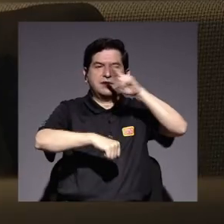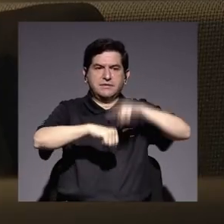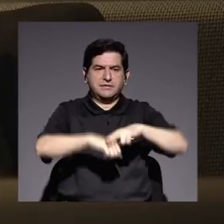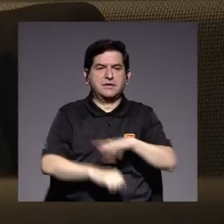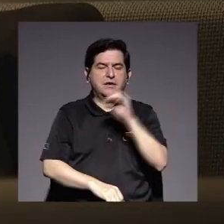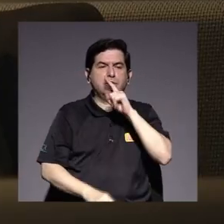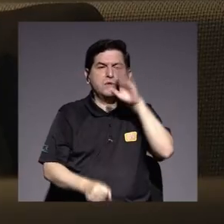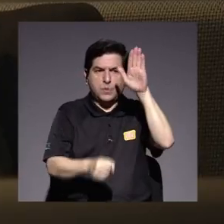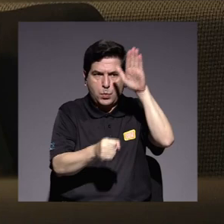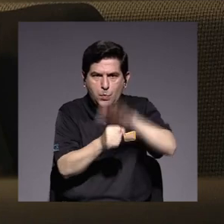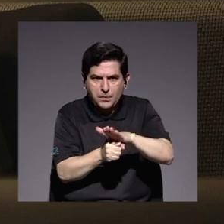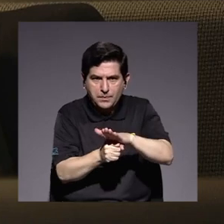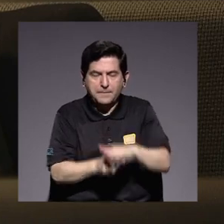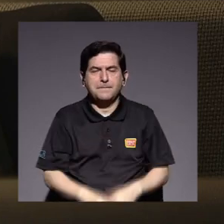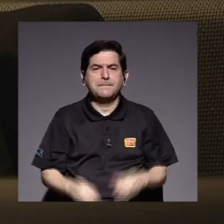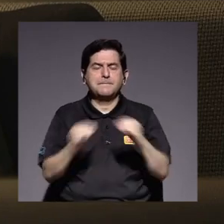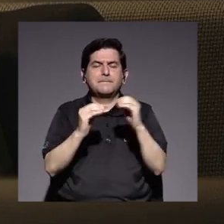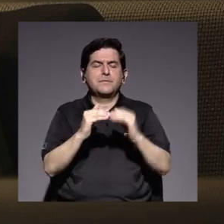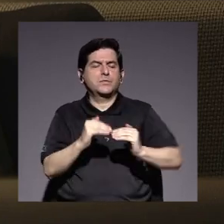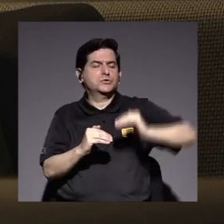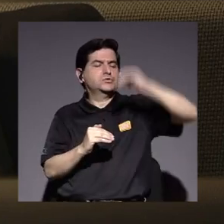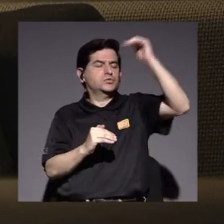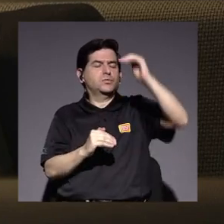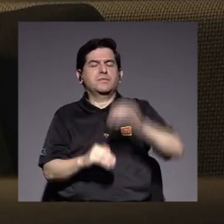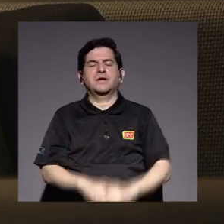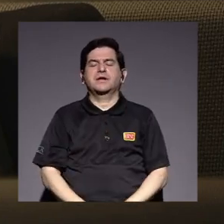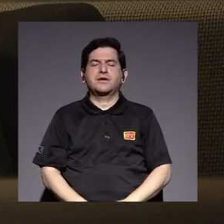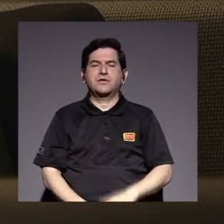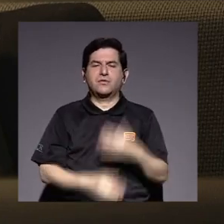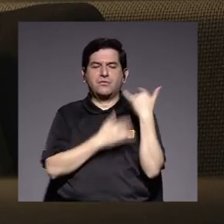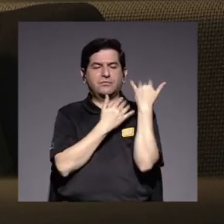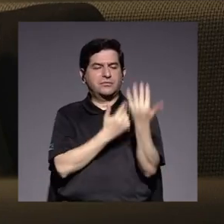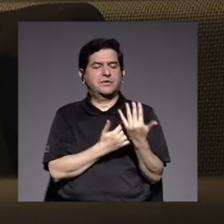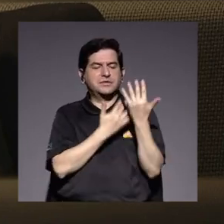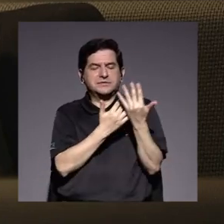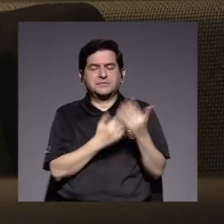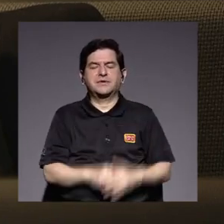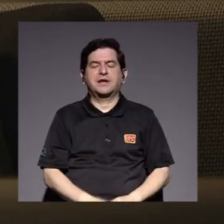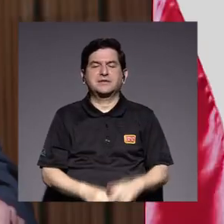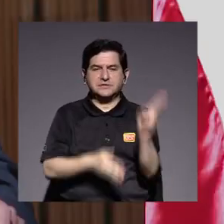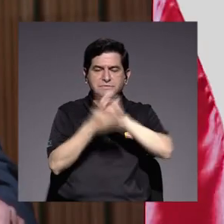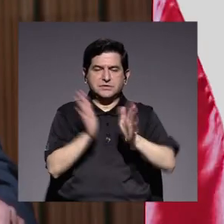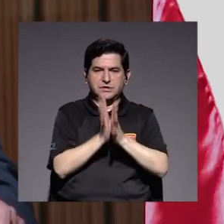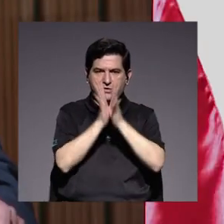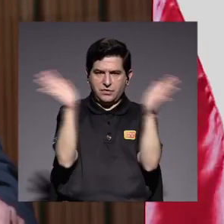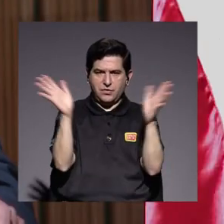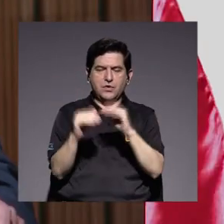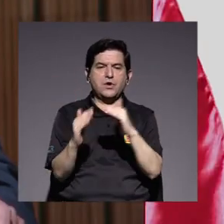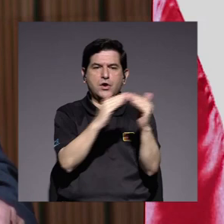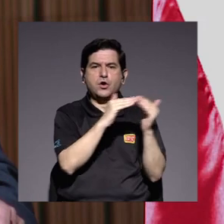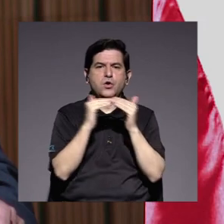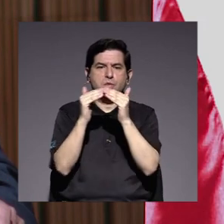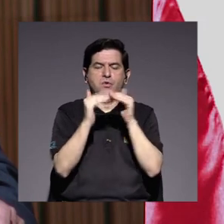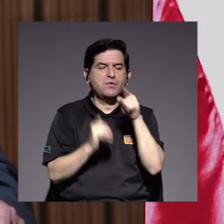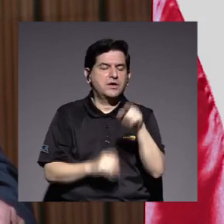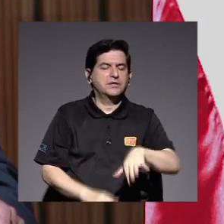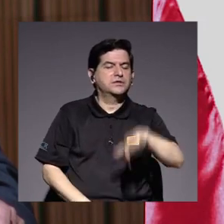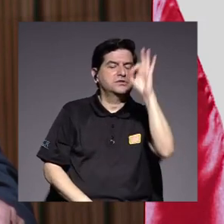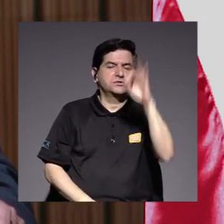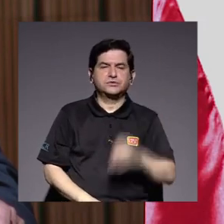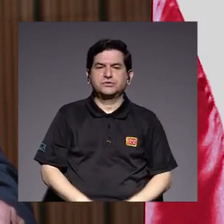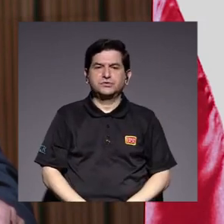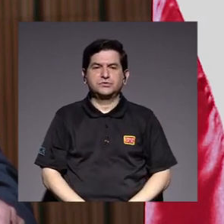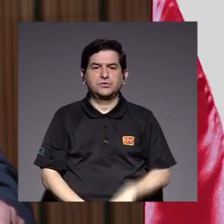comprometida consecuentemente con las más nobles aspiraciones de la universidad pública y de la población que encuentra en ella una